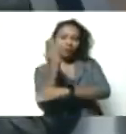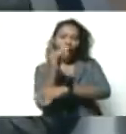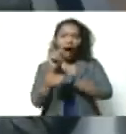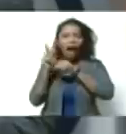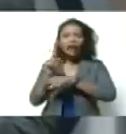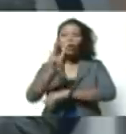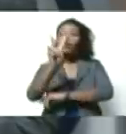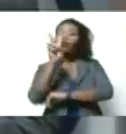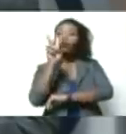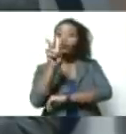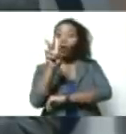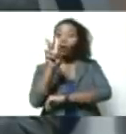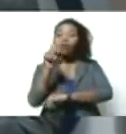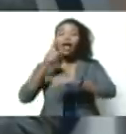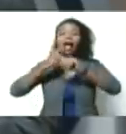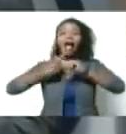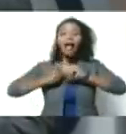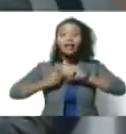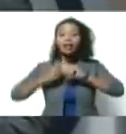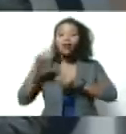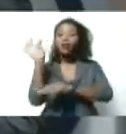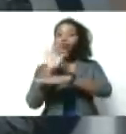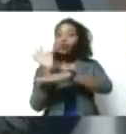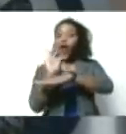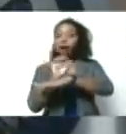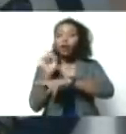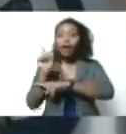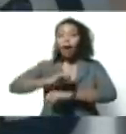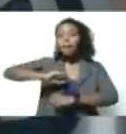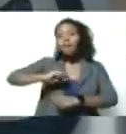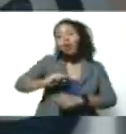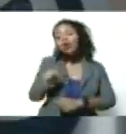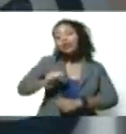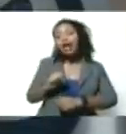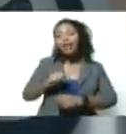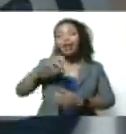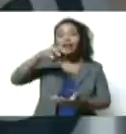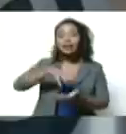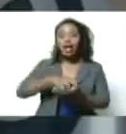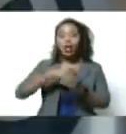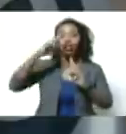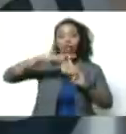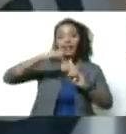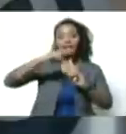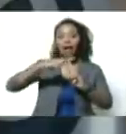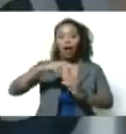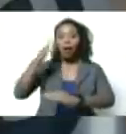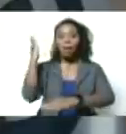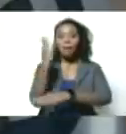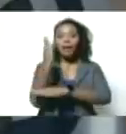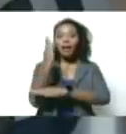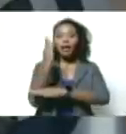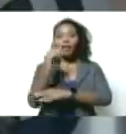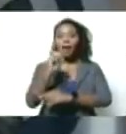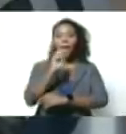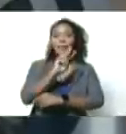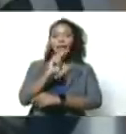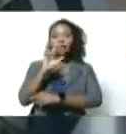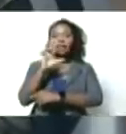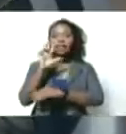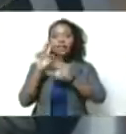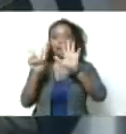dos exfuncionarios de la policía del estado Táchira a una pena de 27 años y 9